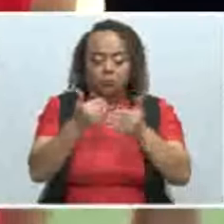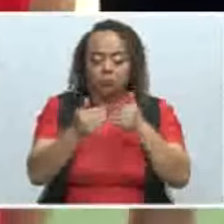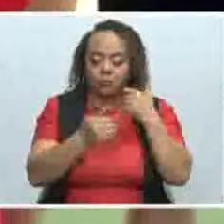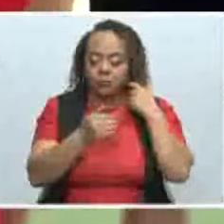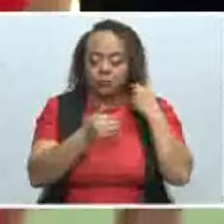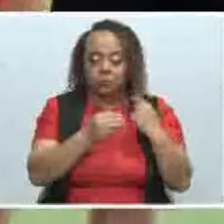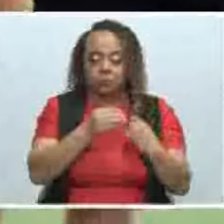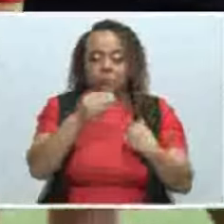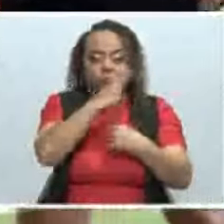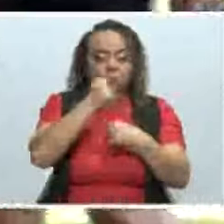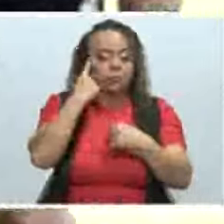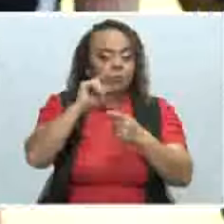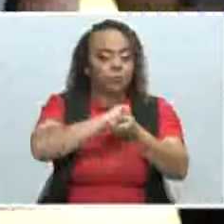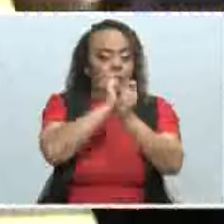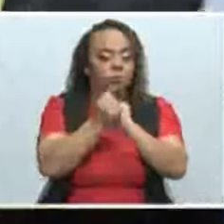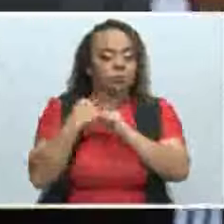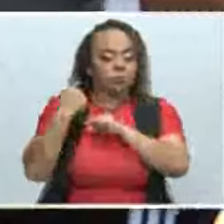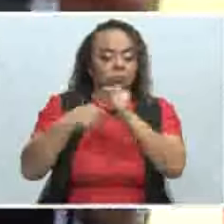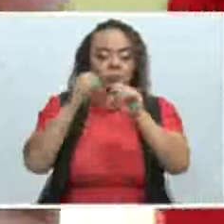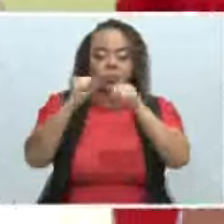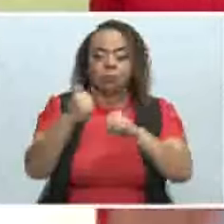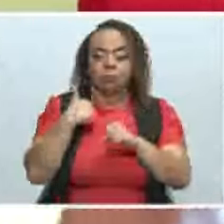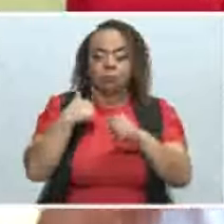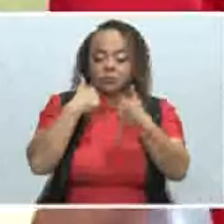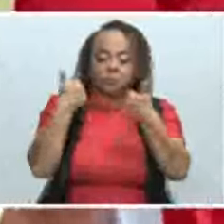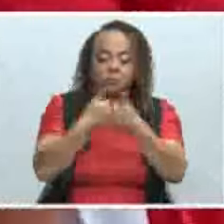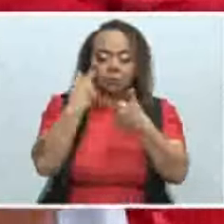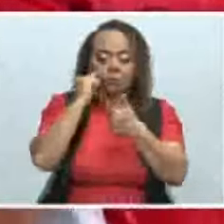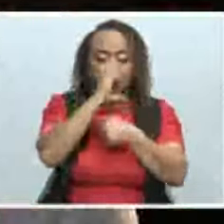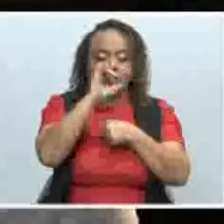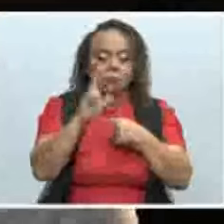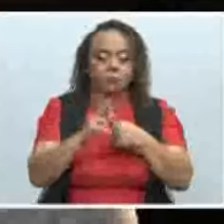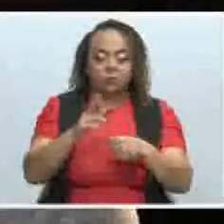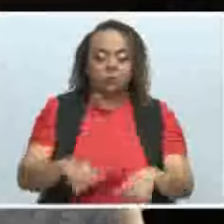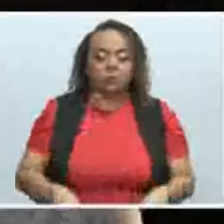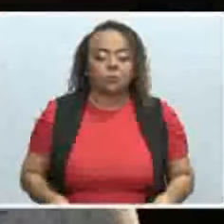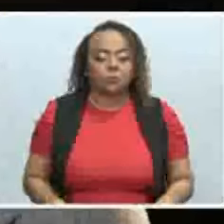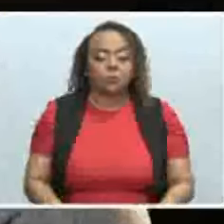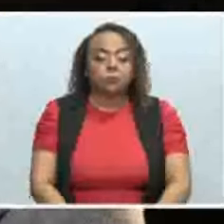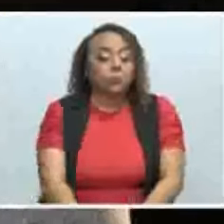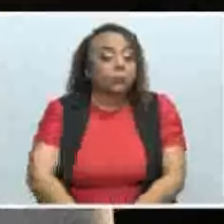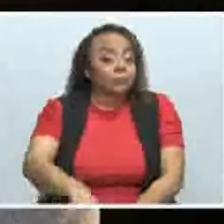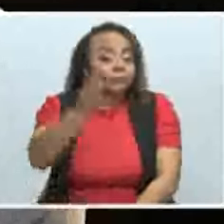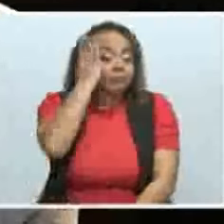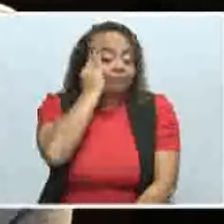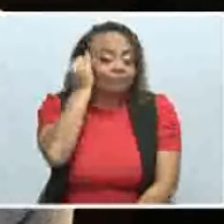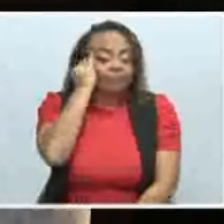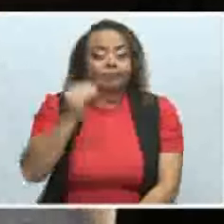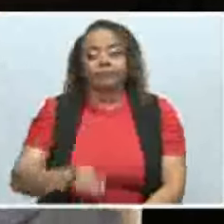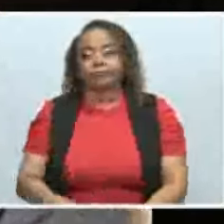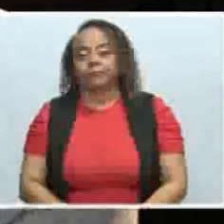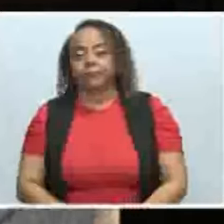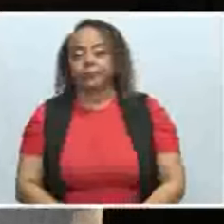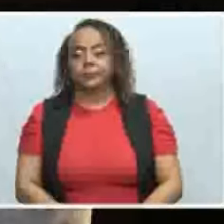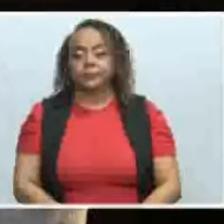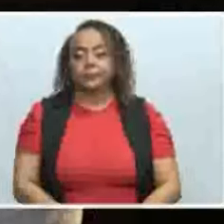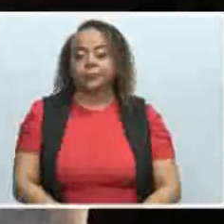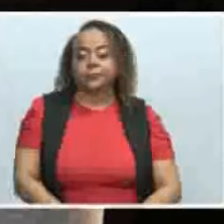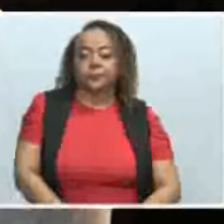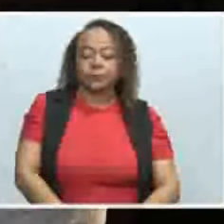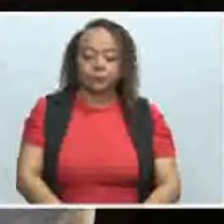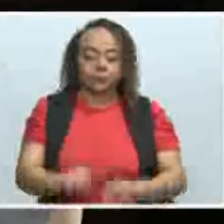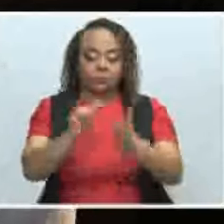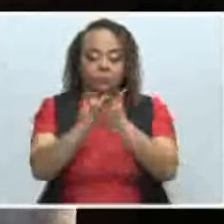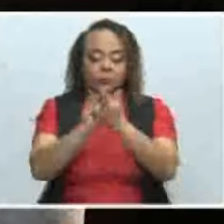cambio generacional podría llegar a ser un reto para Costa Rica. La experiencia que estos